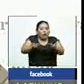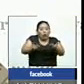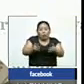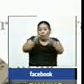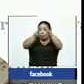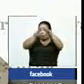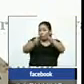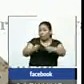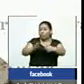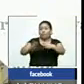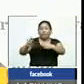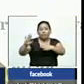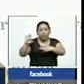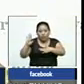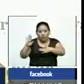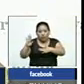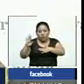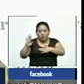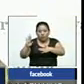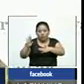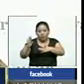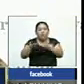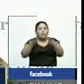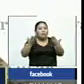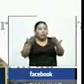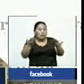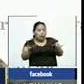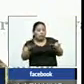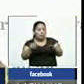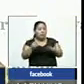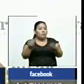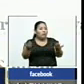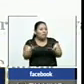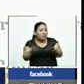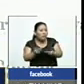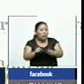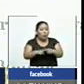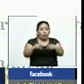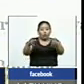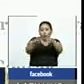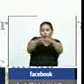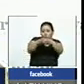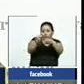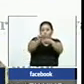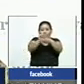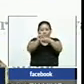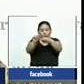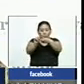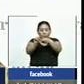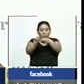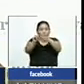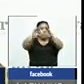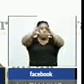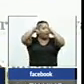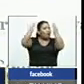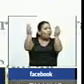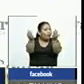ese compromiso, encontramos la Epicorps, que es un movimiento mundial,